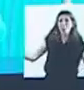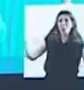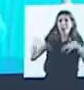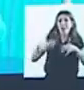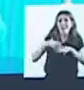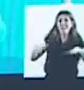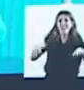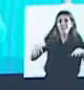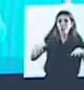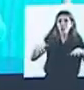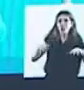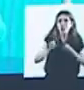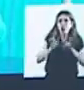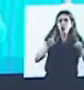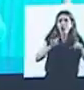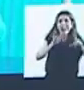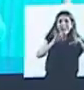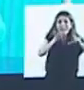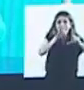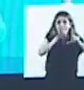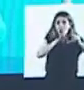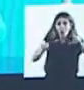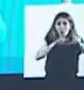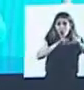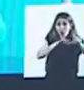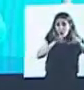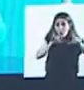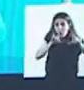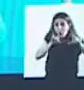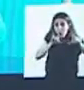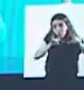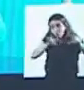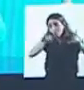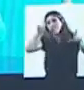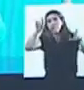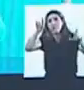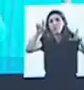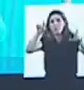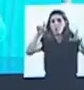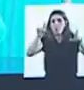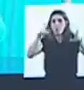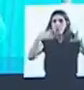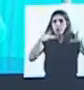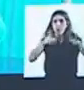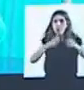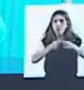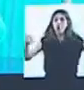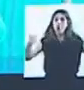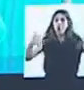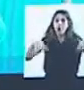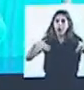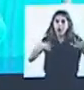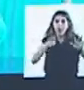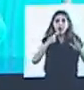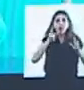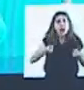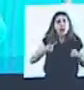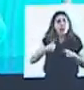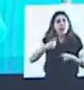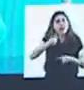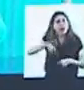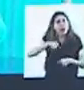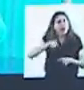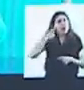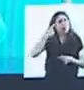los últimos meses, de una vacunación promedio de 60.000 dosis por día, a esta semana se logró un récord de más de